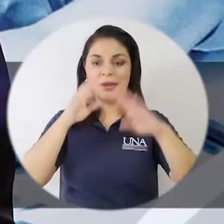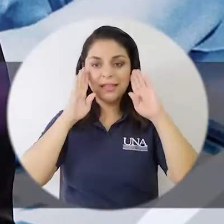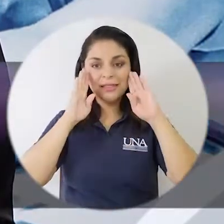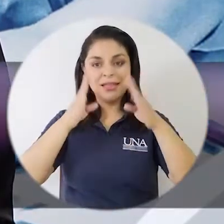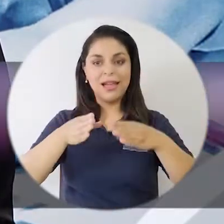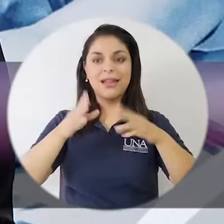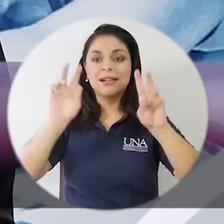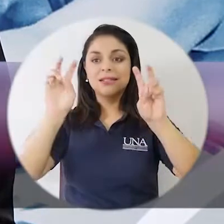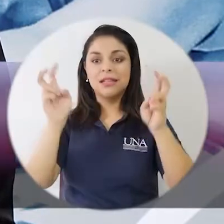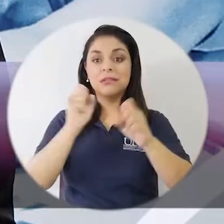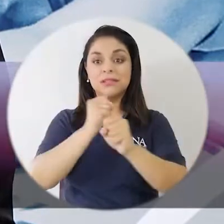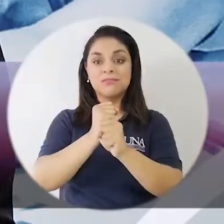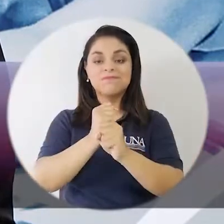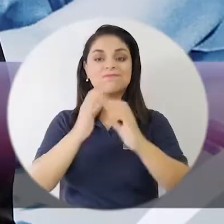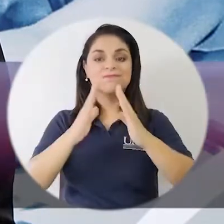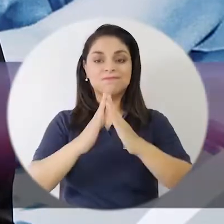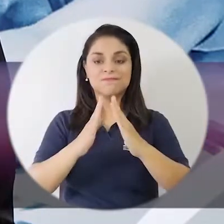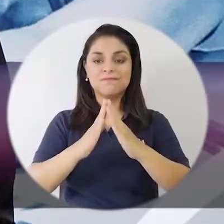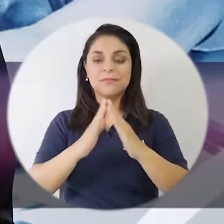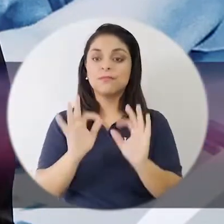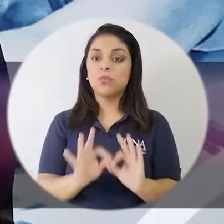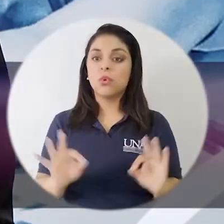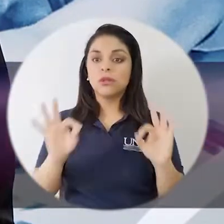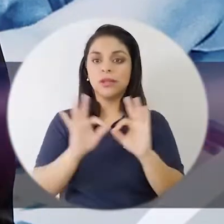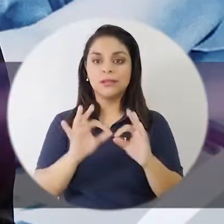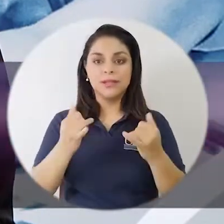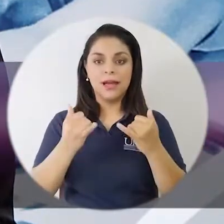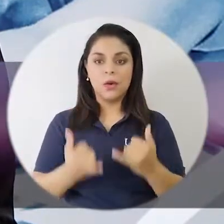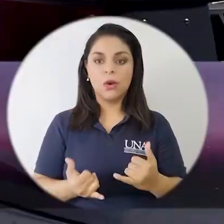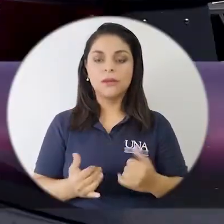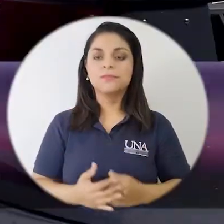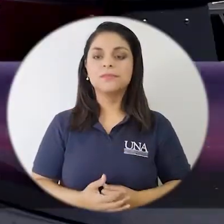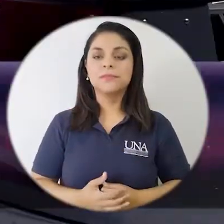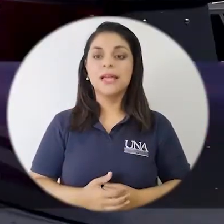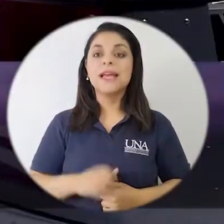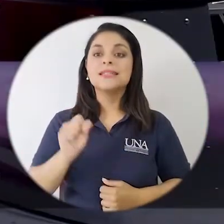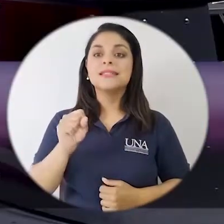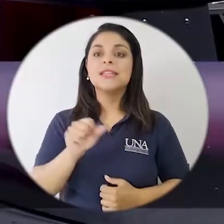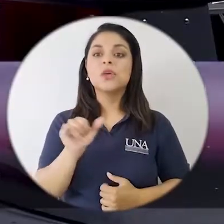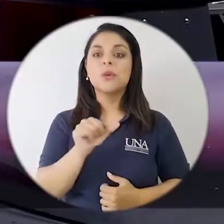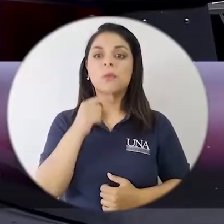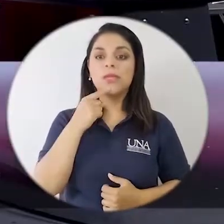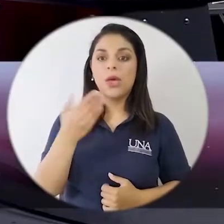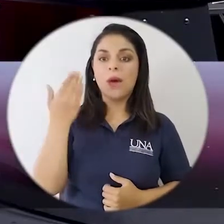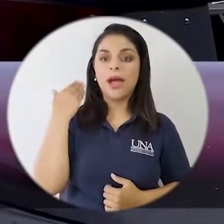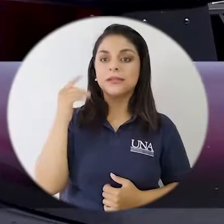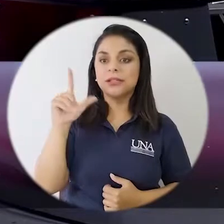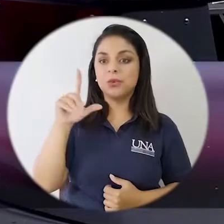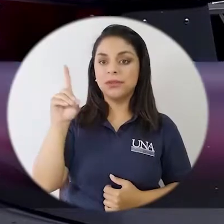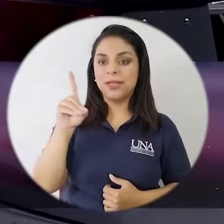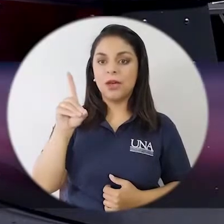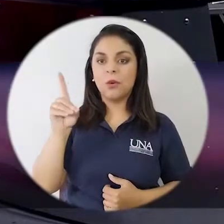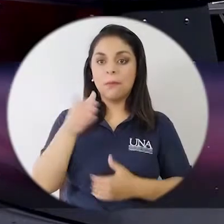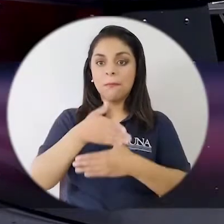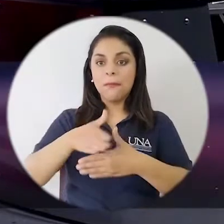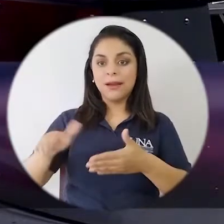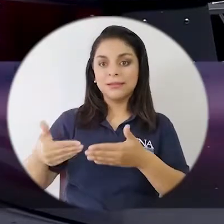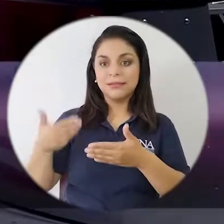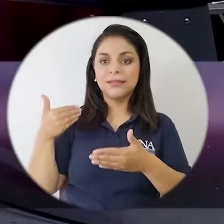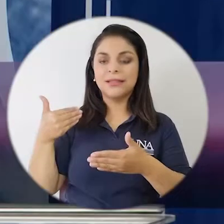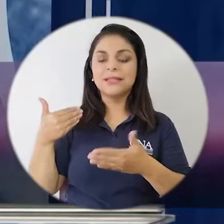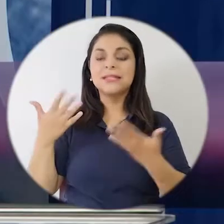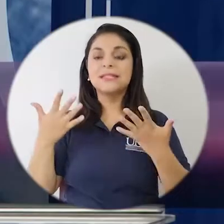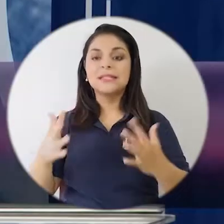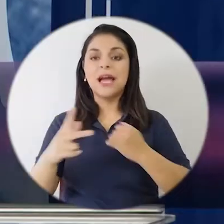tiempo para dedicarle al tema de teletrabajo que es tan importante hoy en día. Sí, como nos mencionaba Luis Diego en el bloque anterior, es un tema en el que ya el país y el mundo